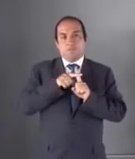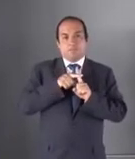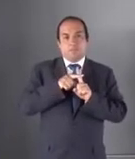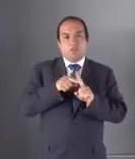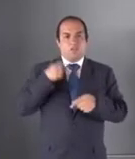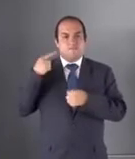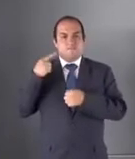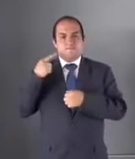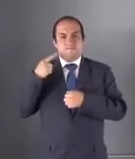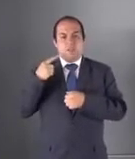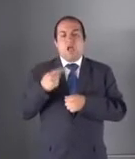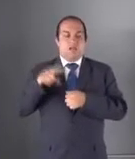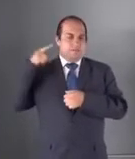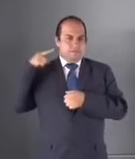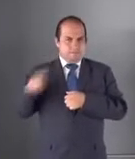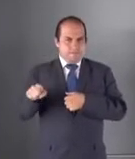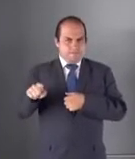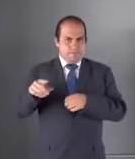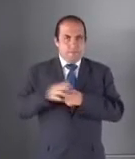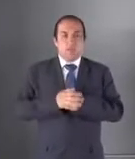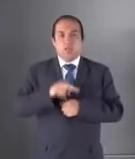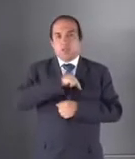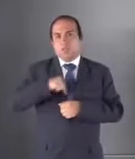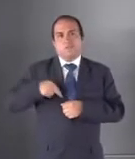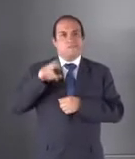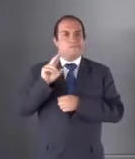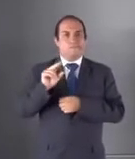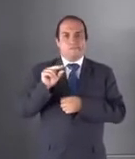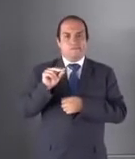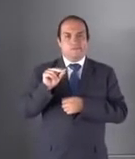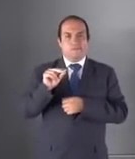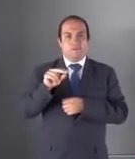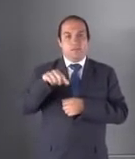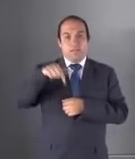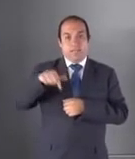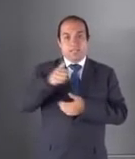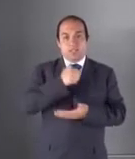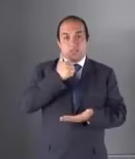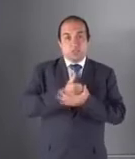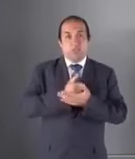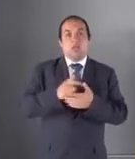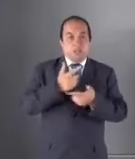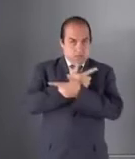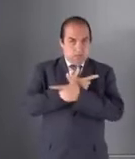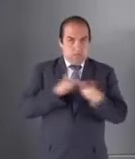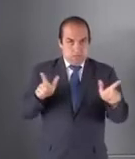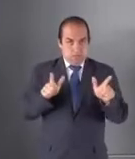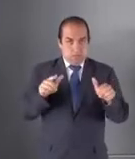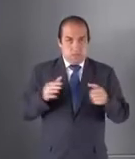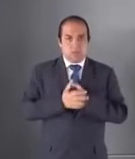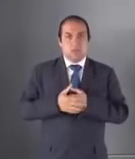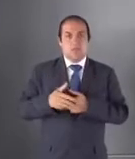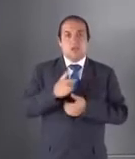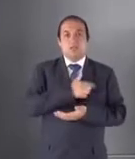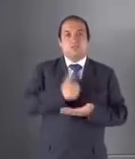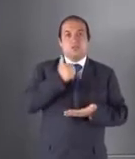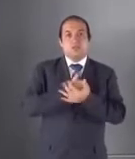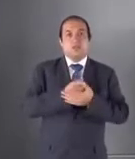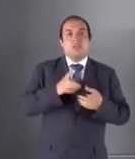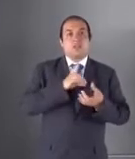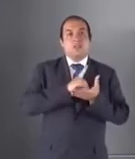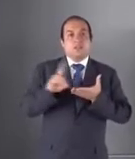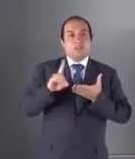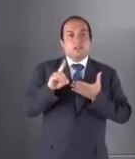autoritarias, y nosotros no somos de esa idea. Esta ciudad es una ciudad libertaria, es una ciudad de derechos, es una